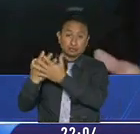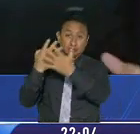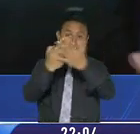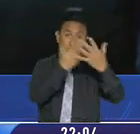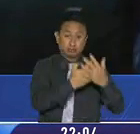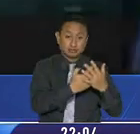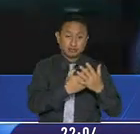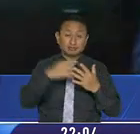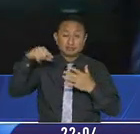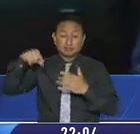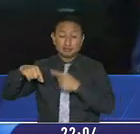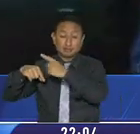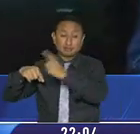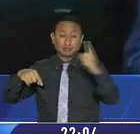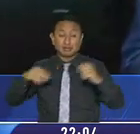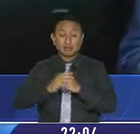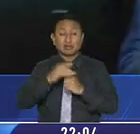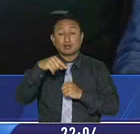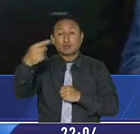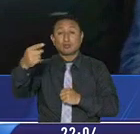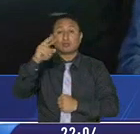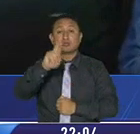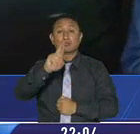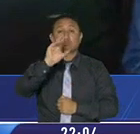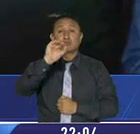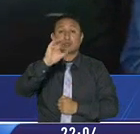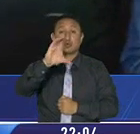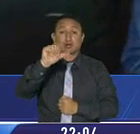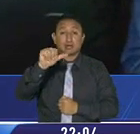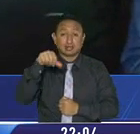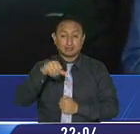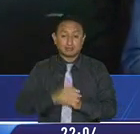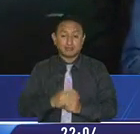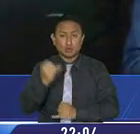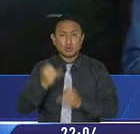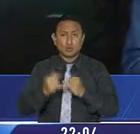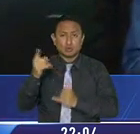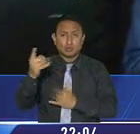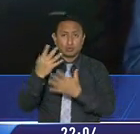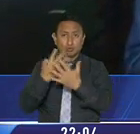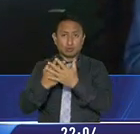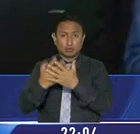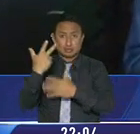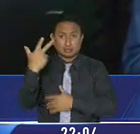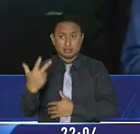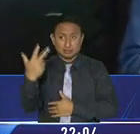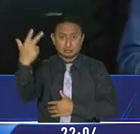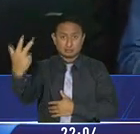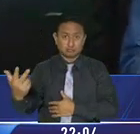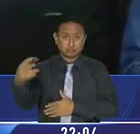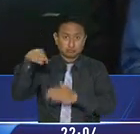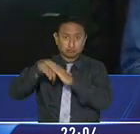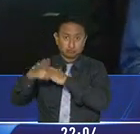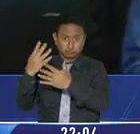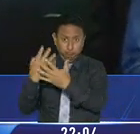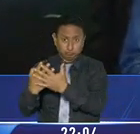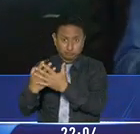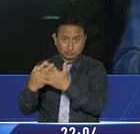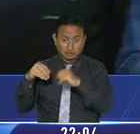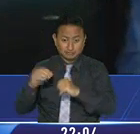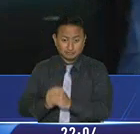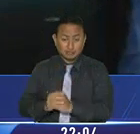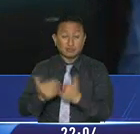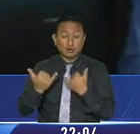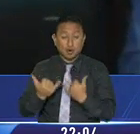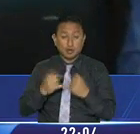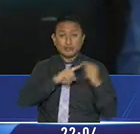cárcel regional y La Roca. A ese último centro de privación de libertad, el número 3, como lo denominan aquí, fueron trasladados o